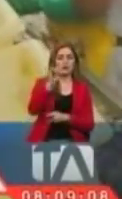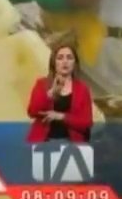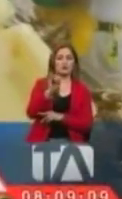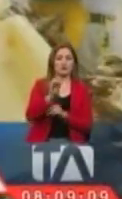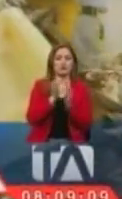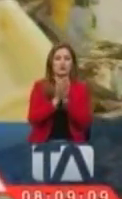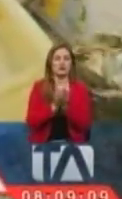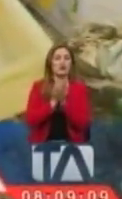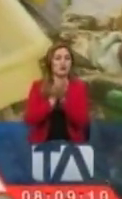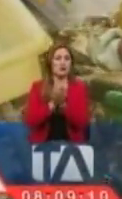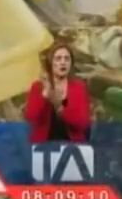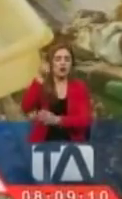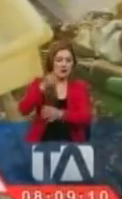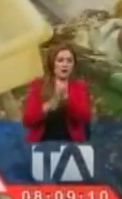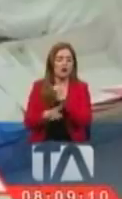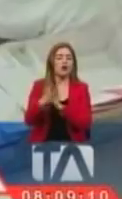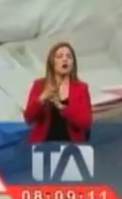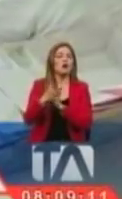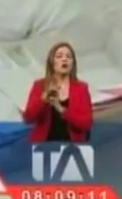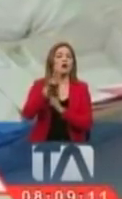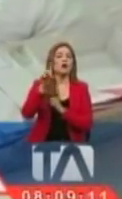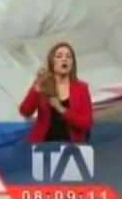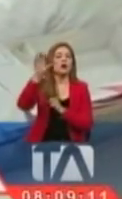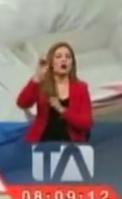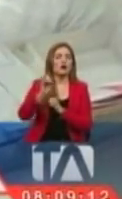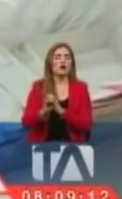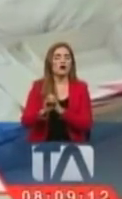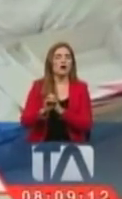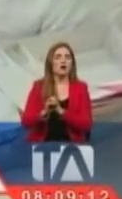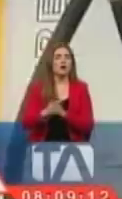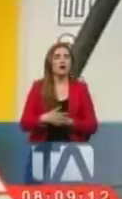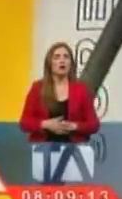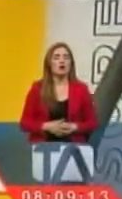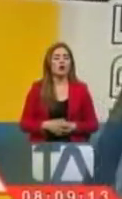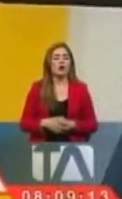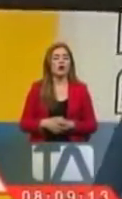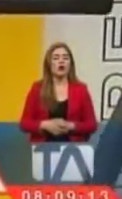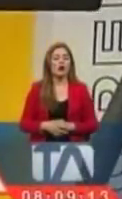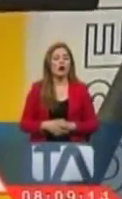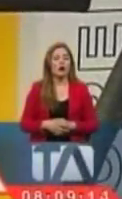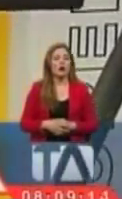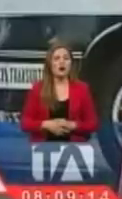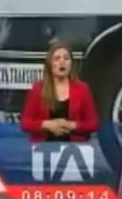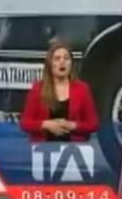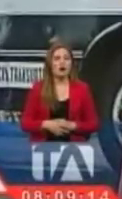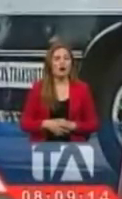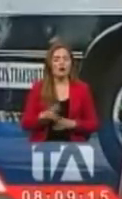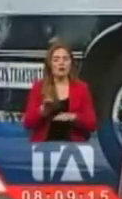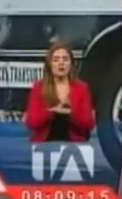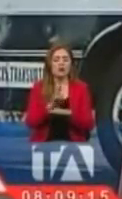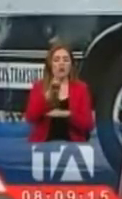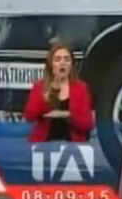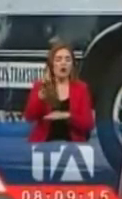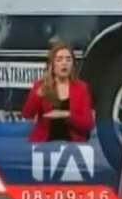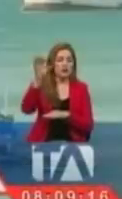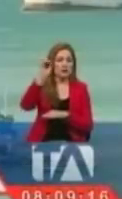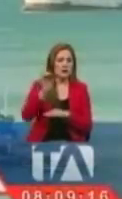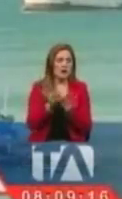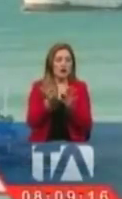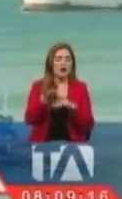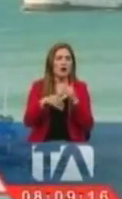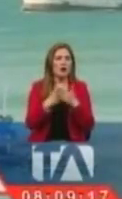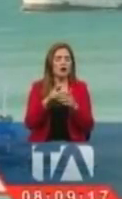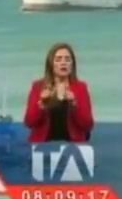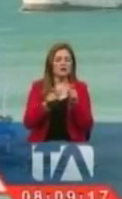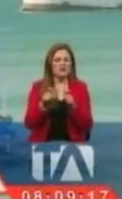naviero y pesquero consume el 21 por ciento de diesel del país sectores ya ha mostrado su descontento a la revisión la que aún